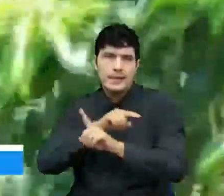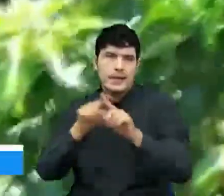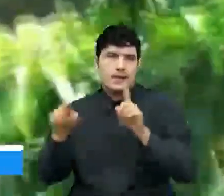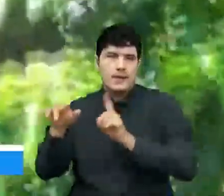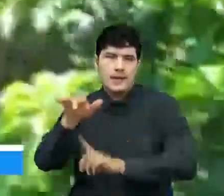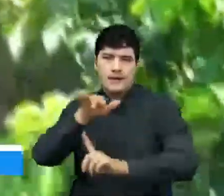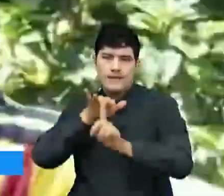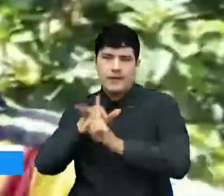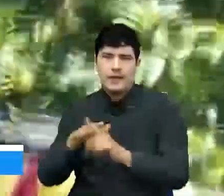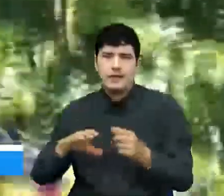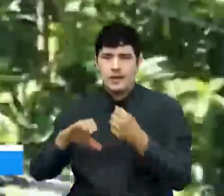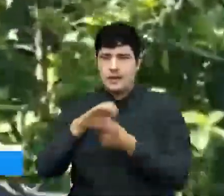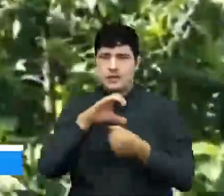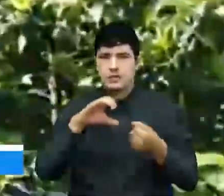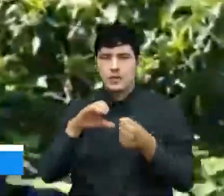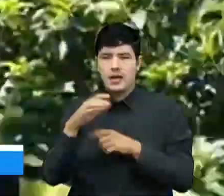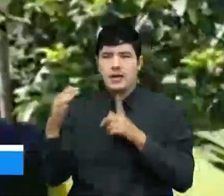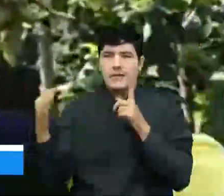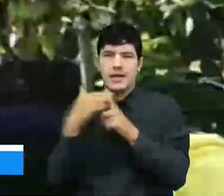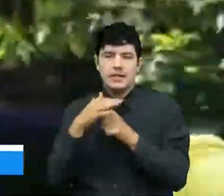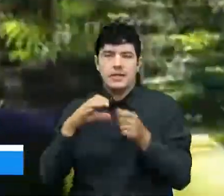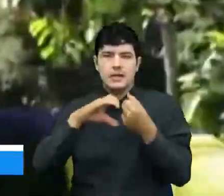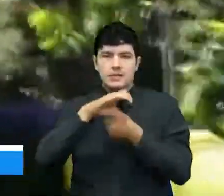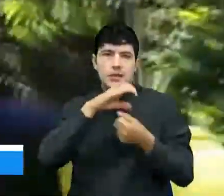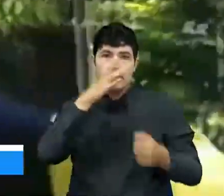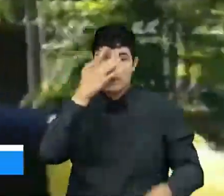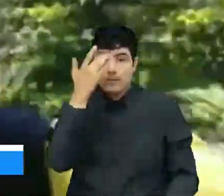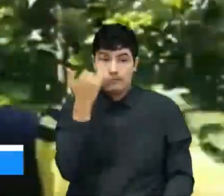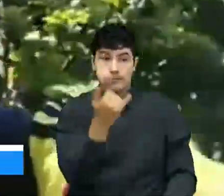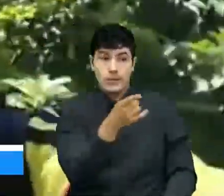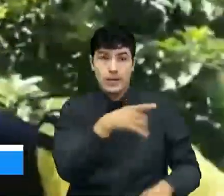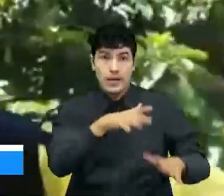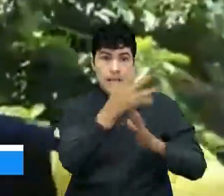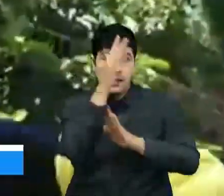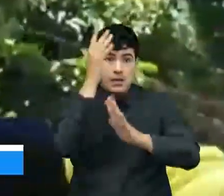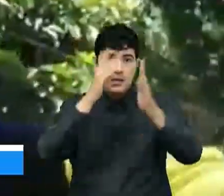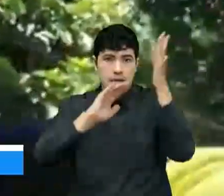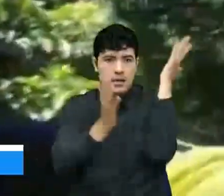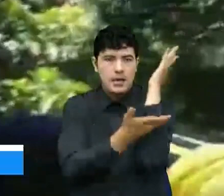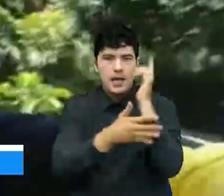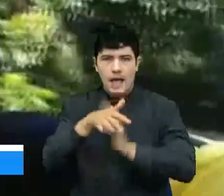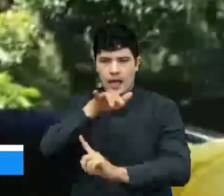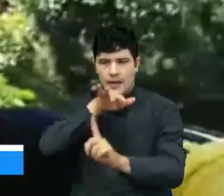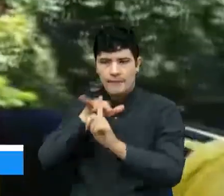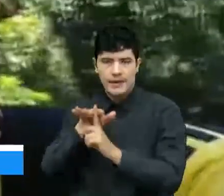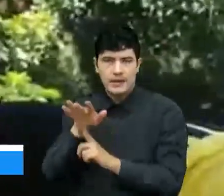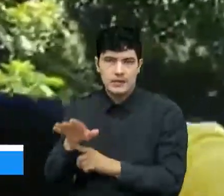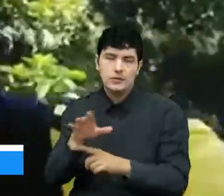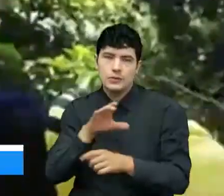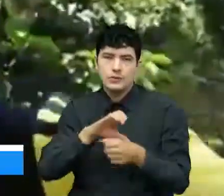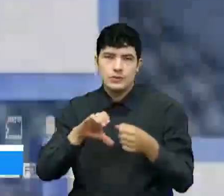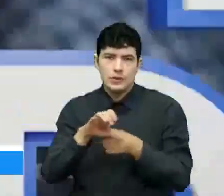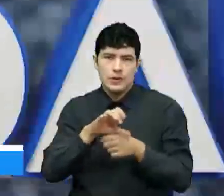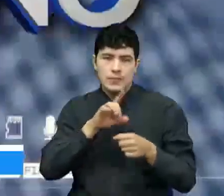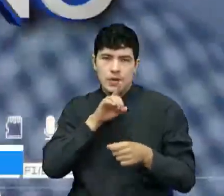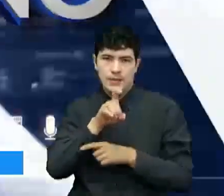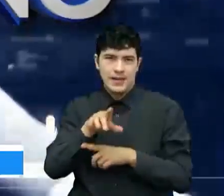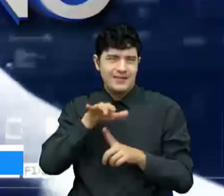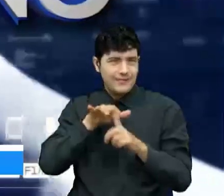a toda una ciudad, porque acabar con este bosque es atentar contra los mismos bumangués, contra los mismos santanderianos.